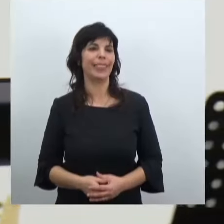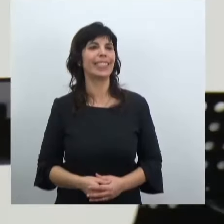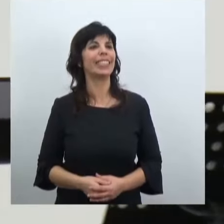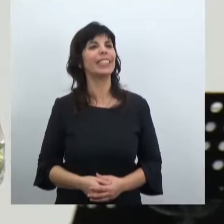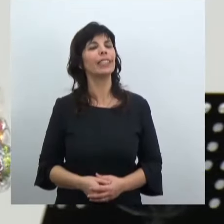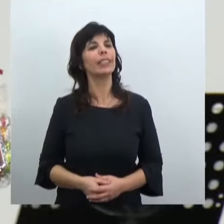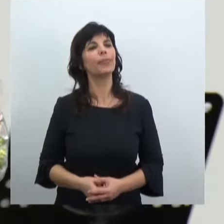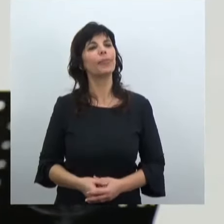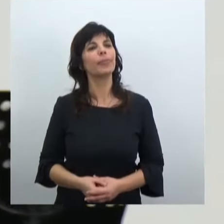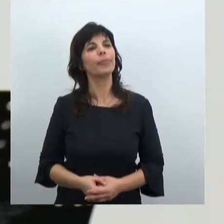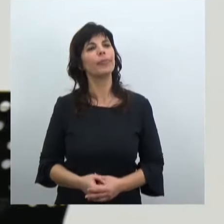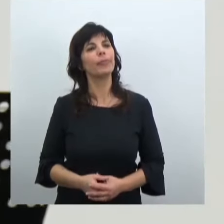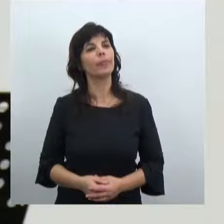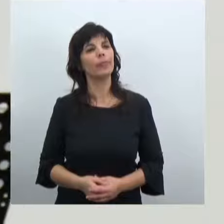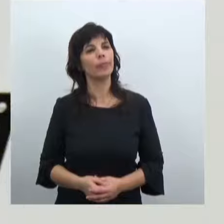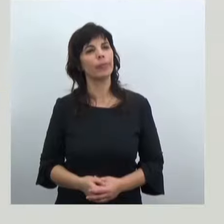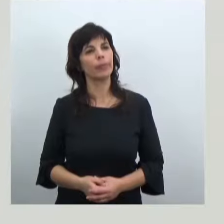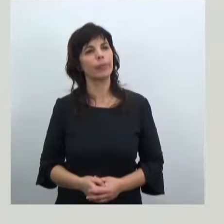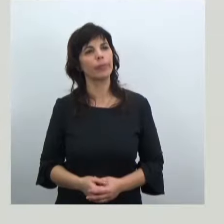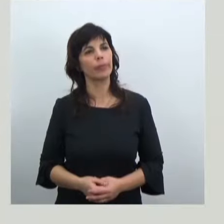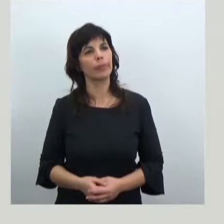¿eh? Y vamos a